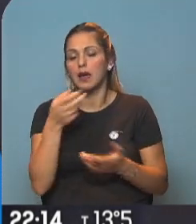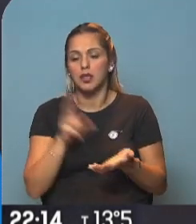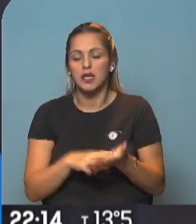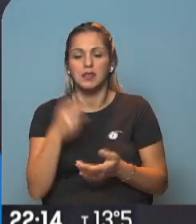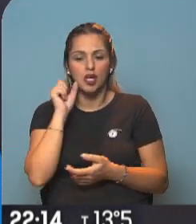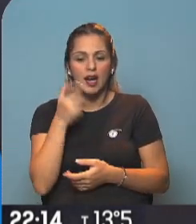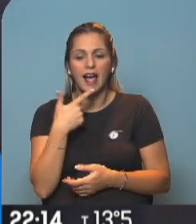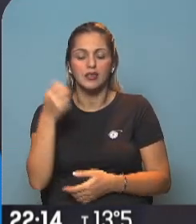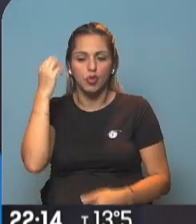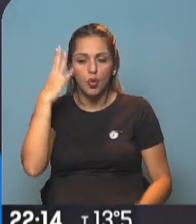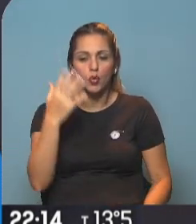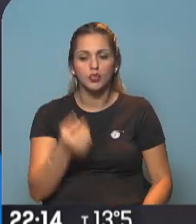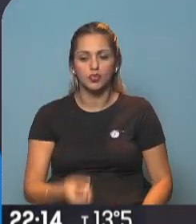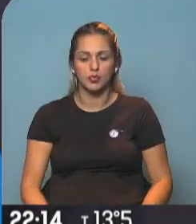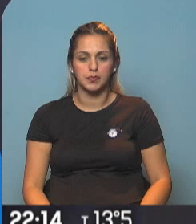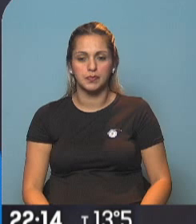la luz,